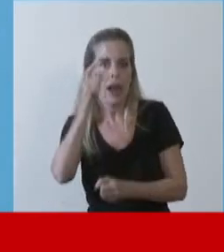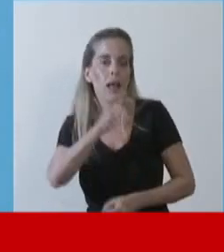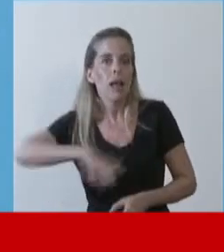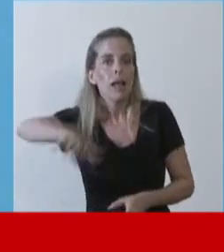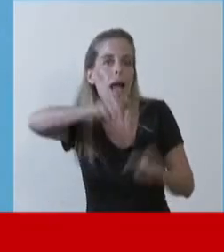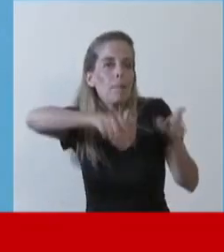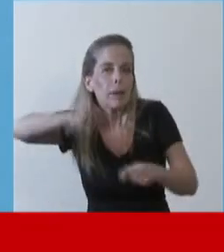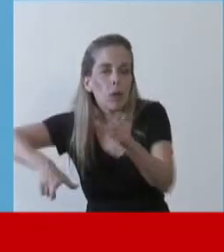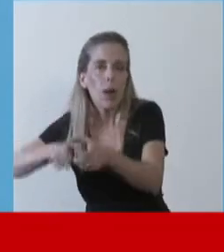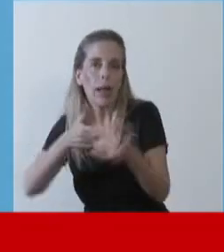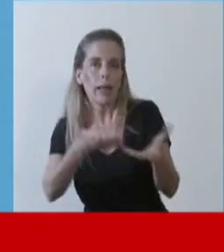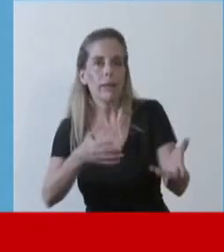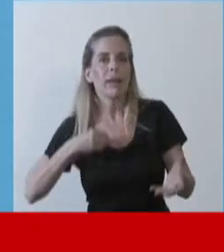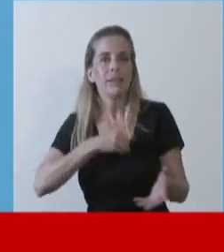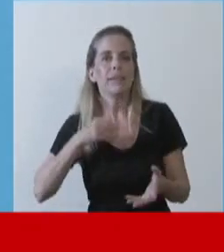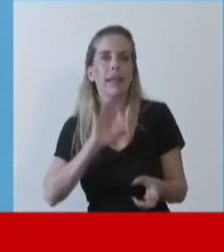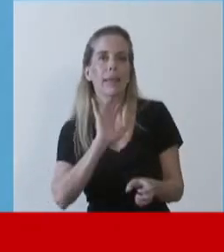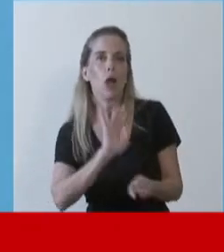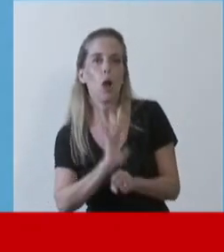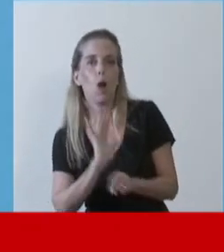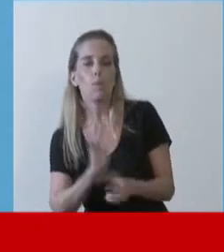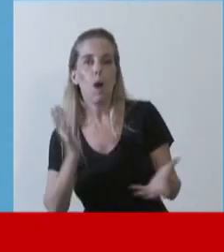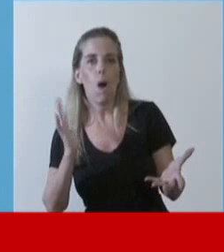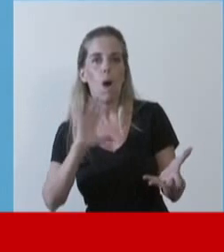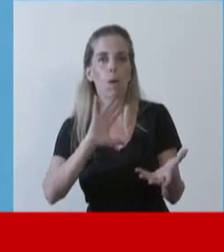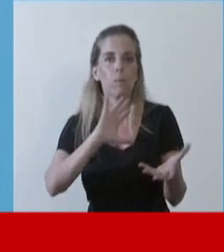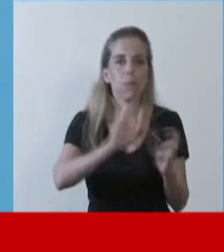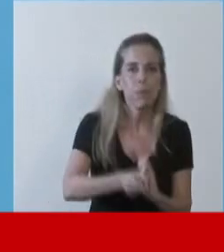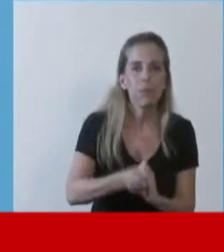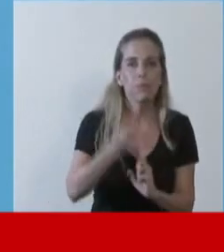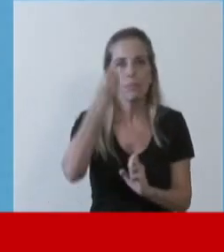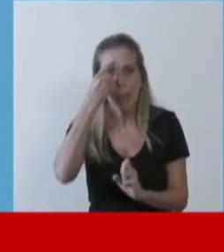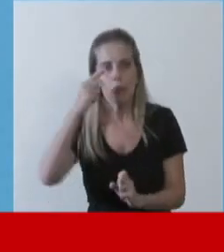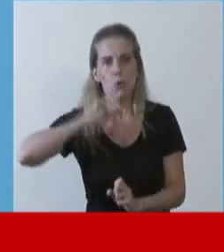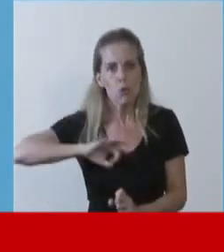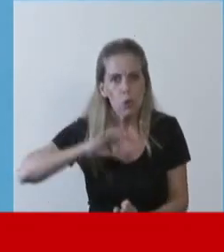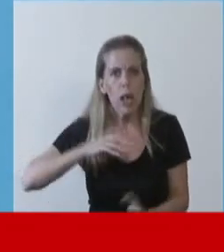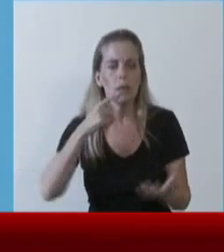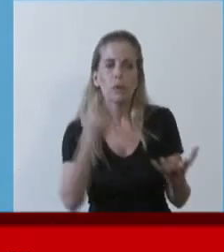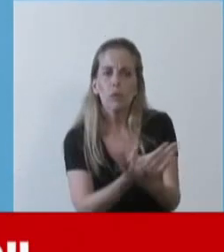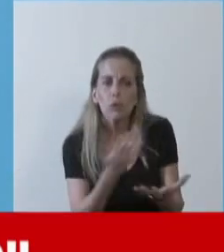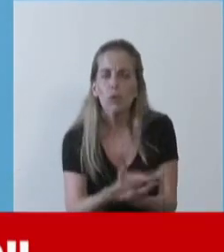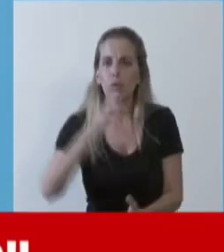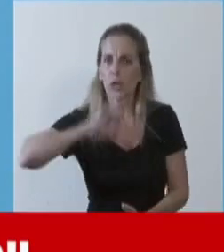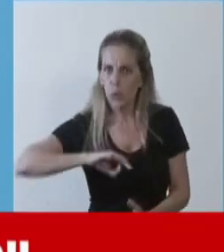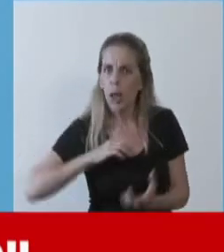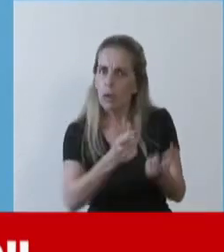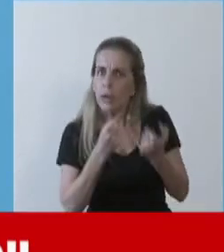sectores más postergados para que puedan recomponer sus ingresos, para poder avanzar